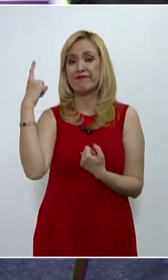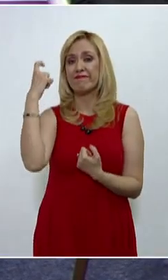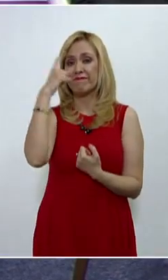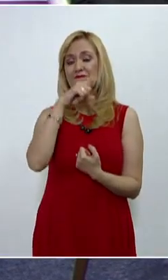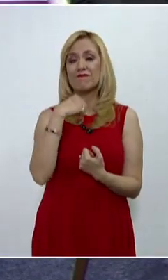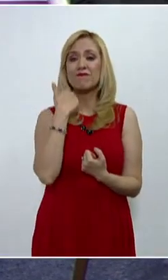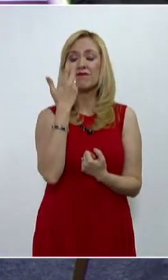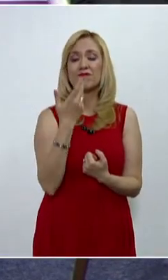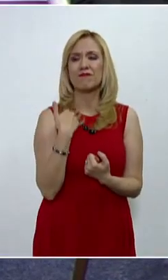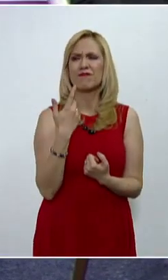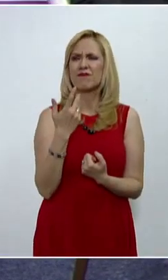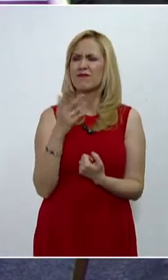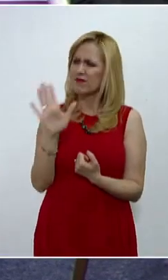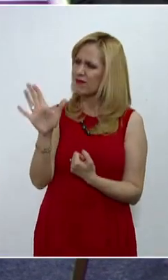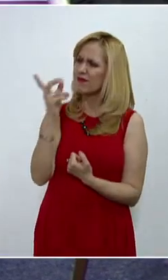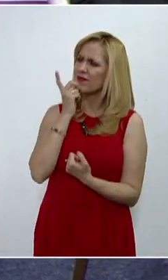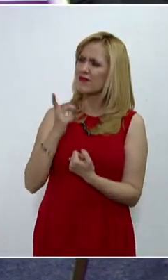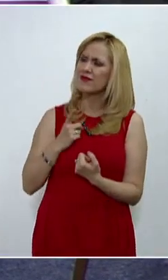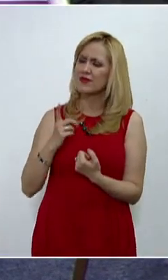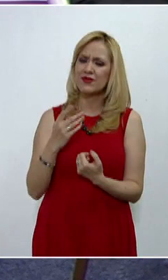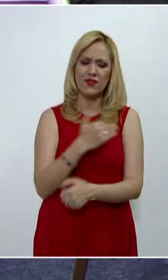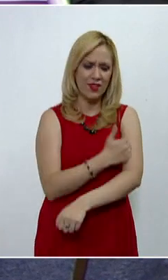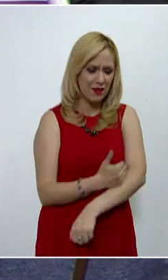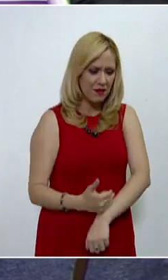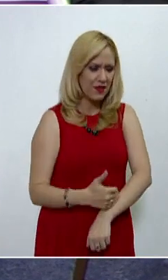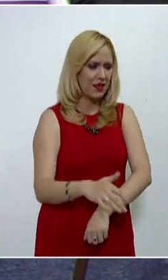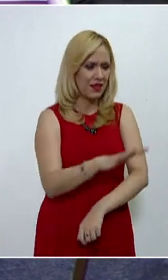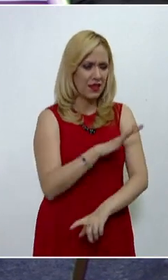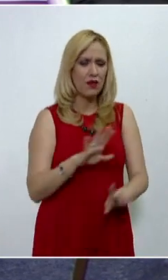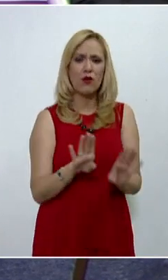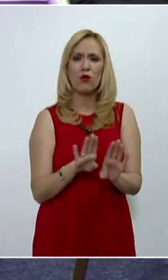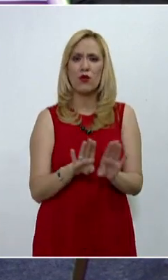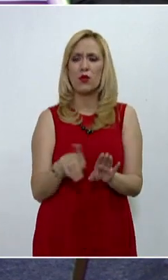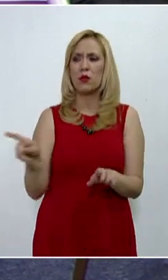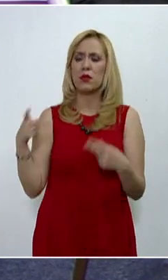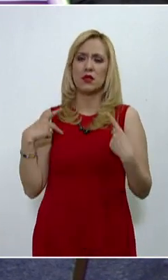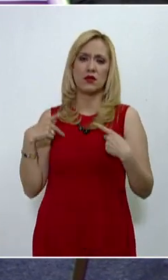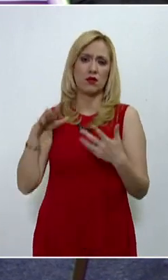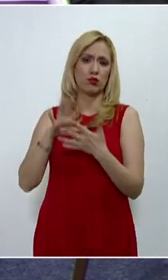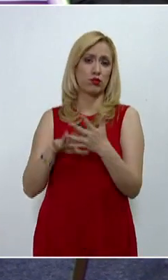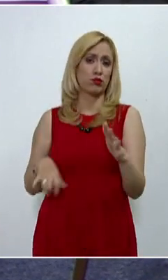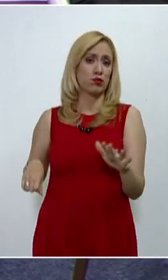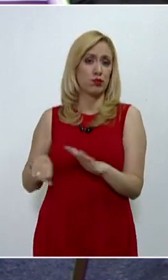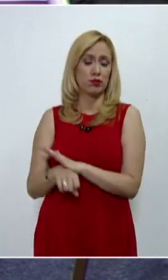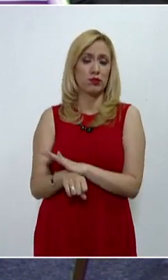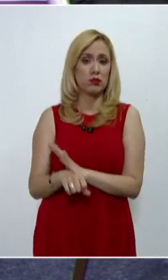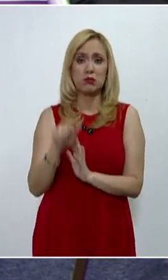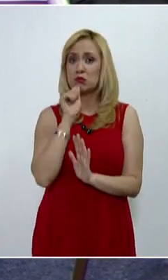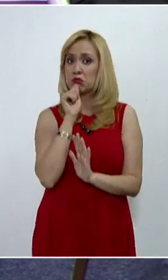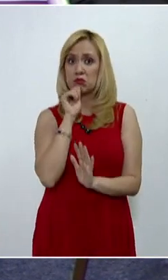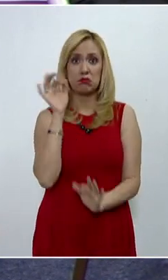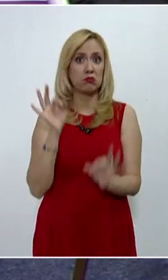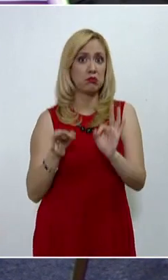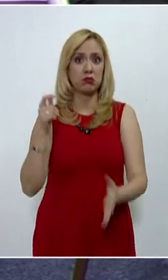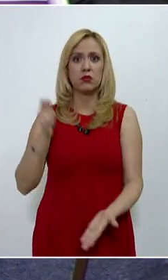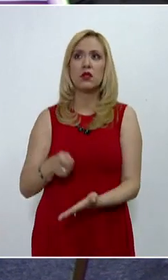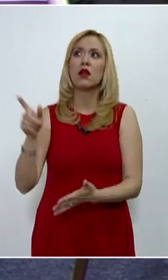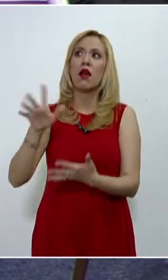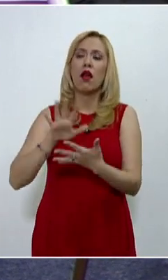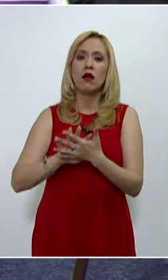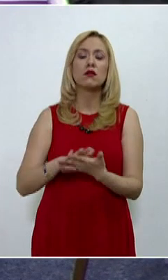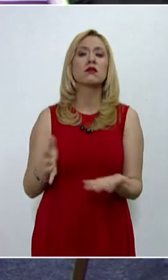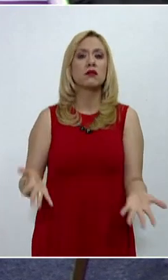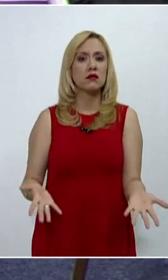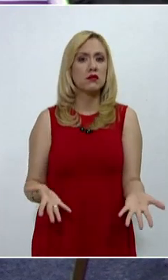quisiera hablar. ¿Cuál es el impacto también social y familiar del mantener a estas personas que no han sido todavía sentenciadas en la cárcel?